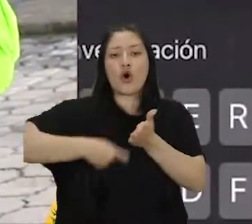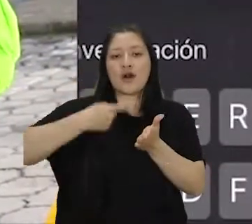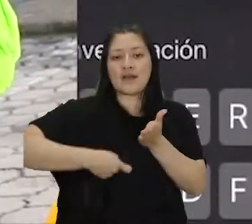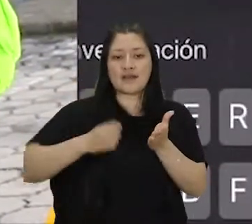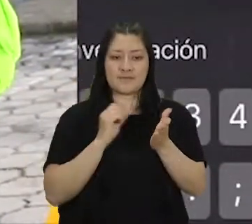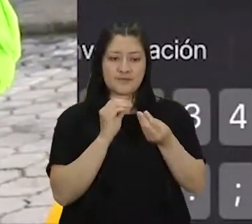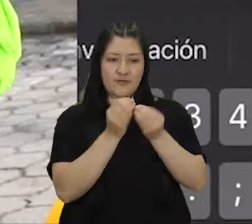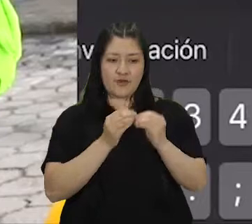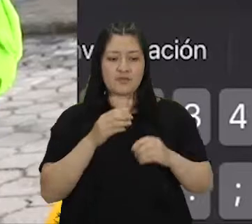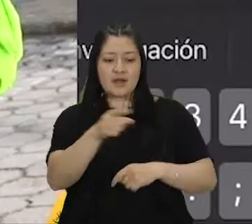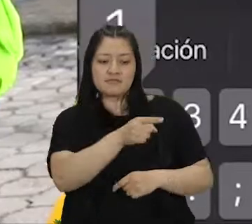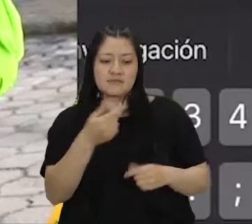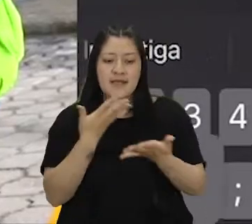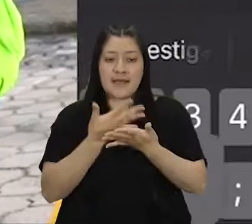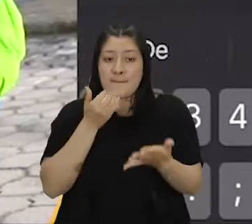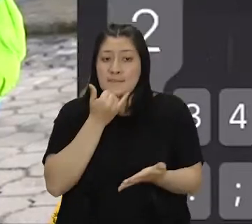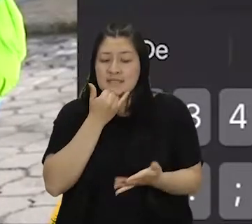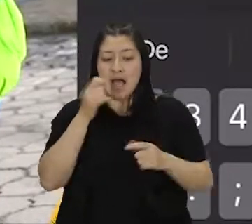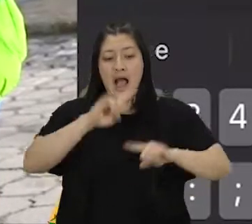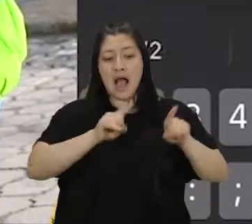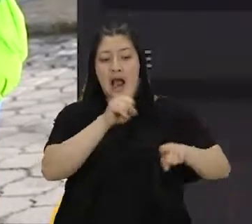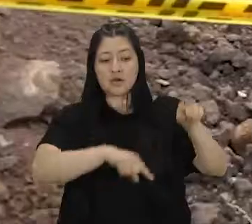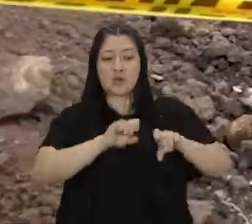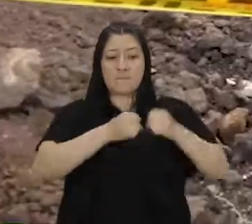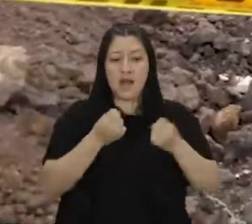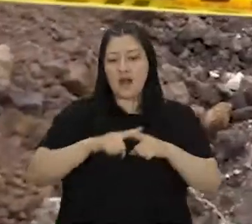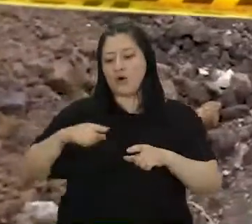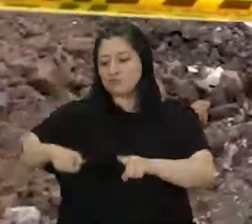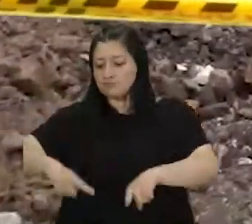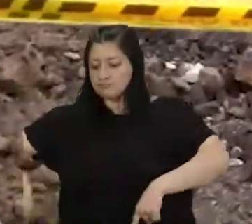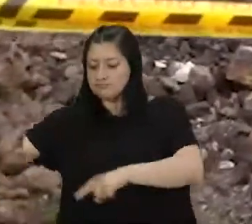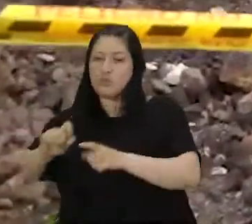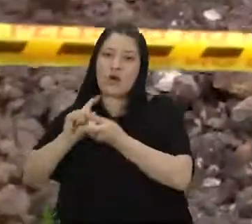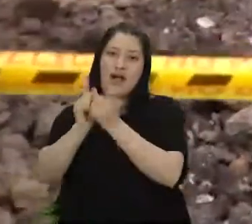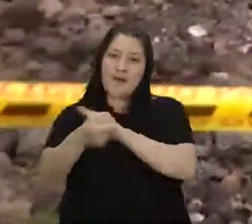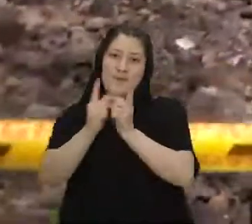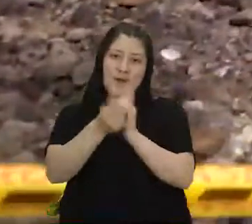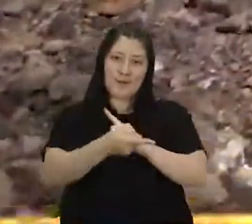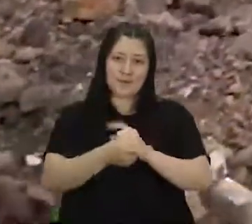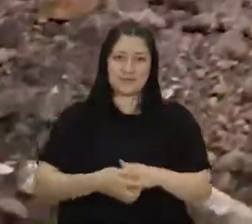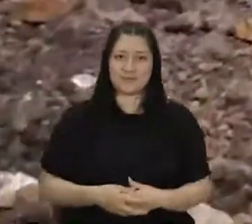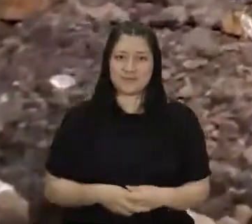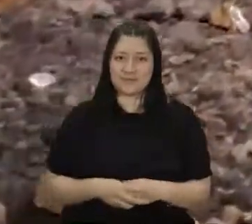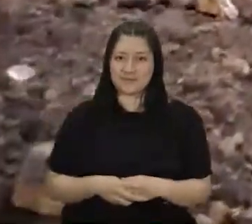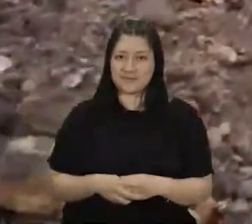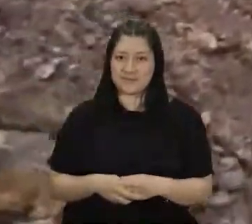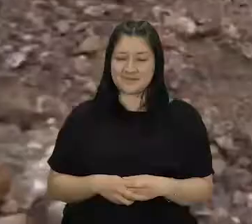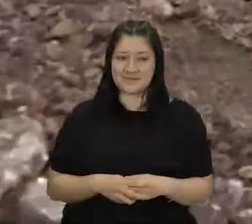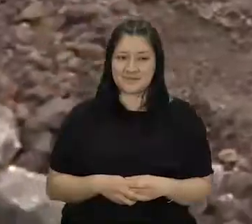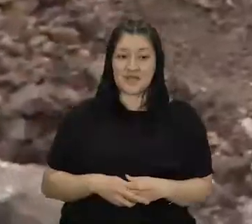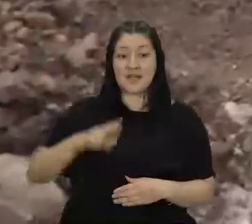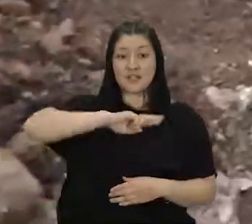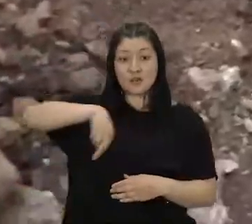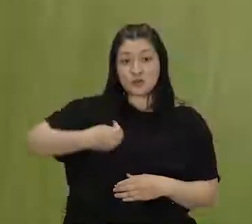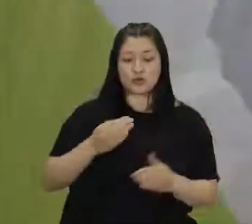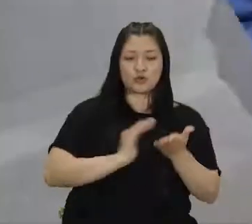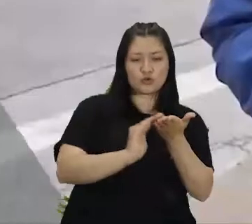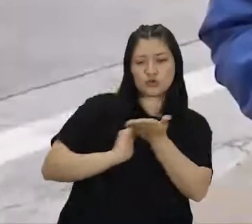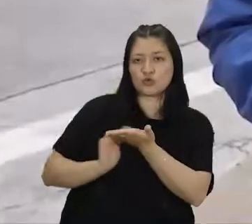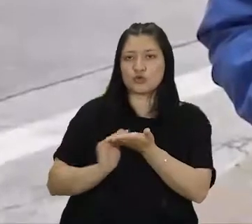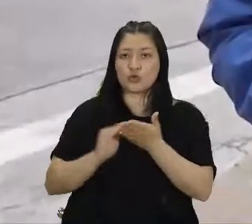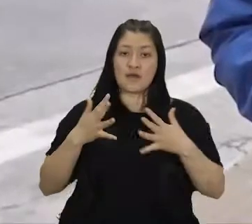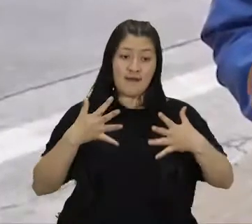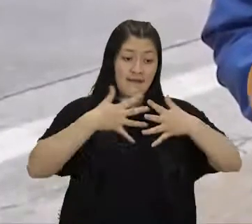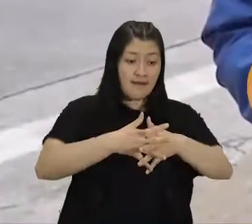de realizar un mantenimiento preventivo y correctivo, tales como el estado de los pozos, el estado de las tapas y cambio de válvulas. Desde el